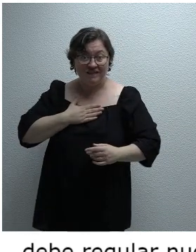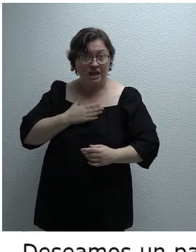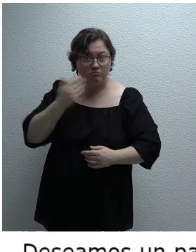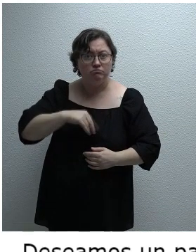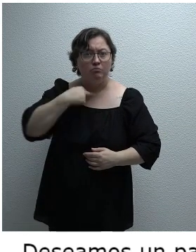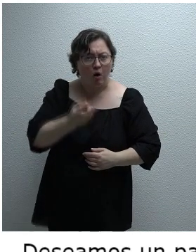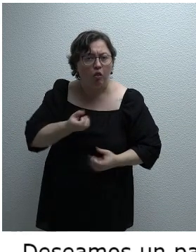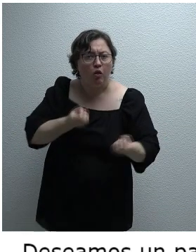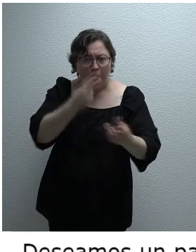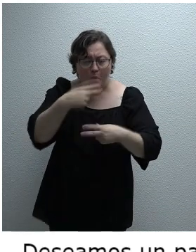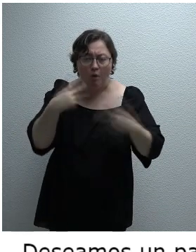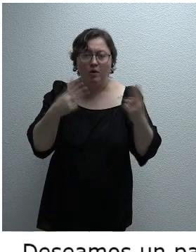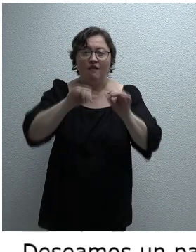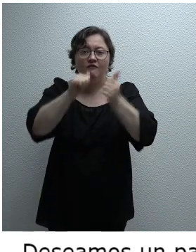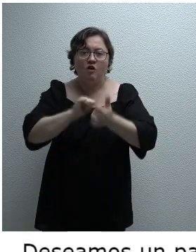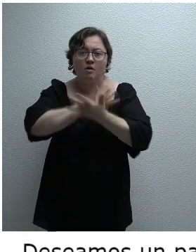voluntad, de su propia